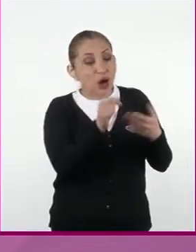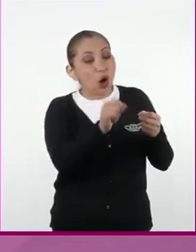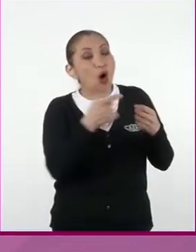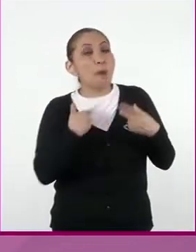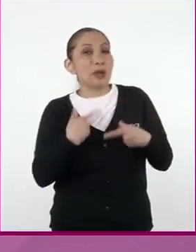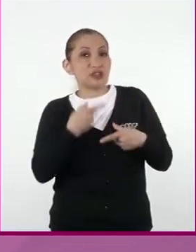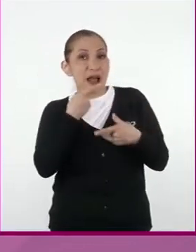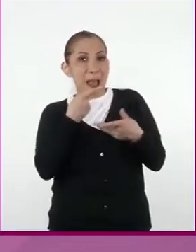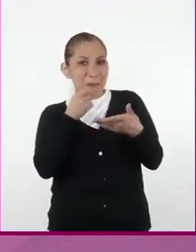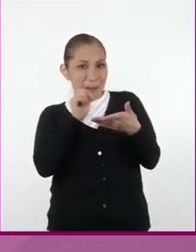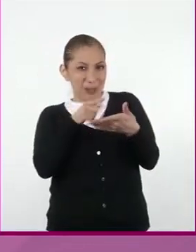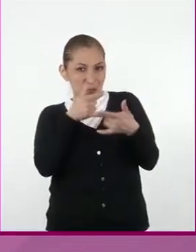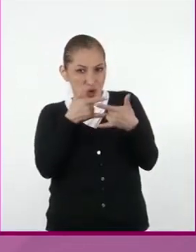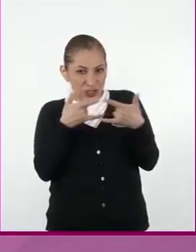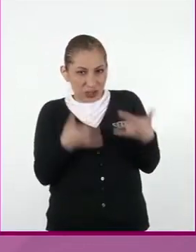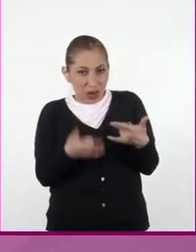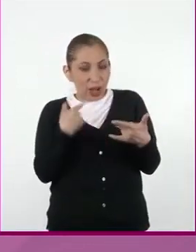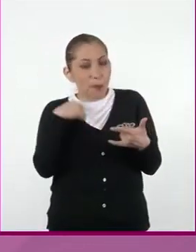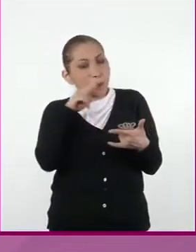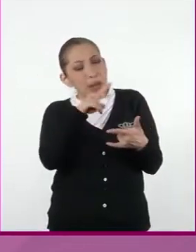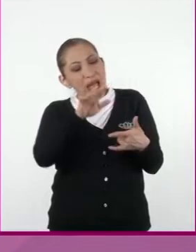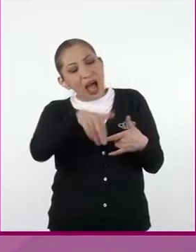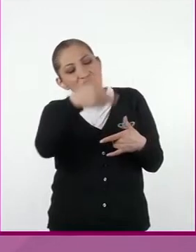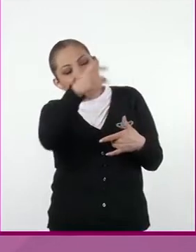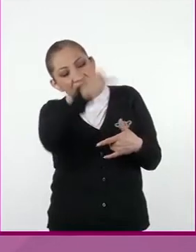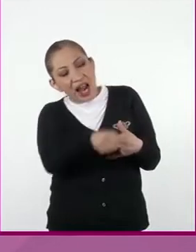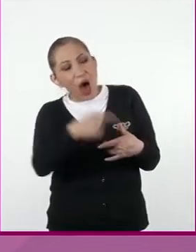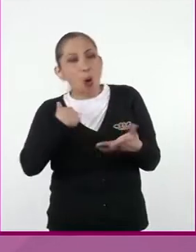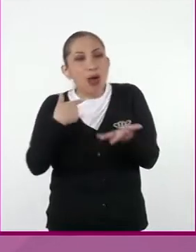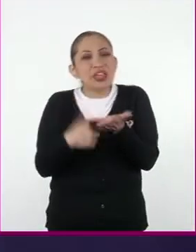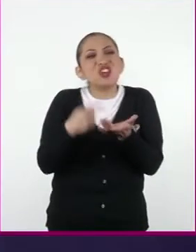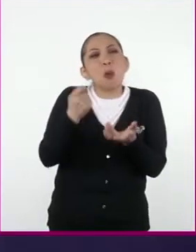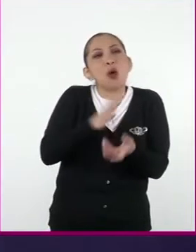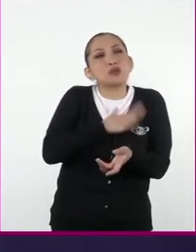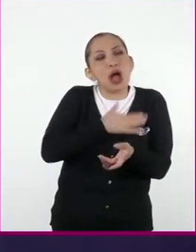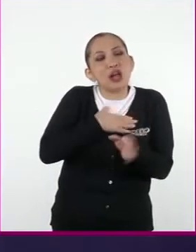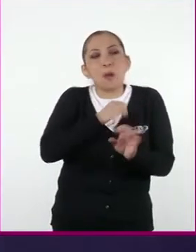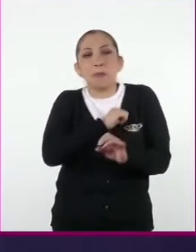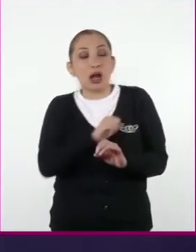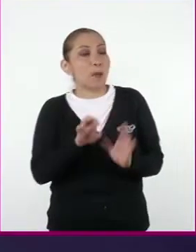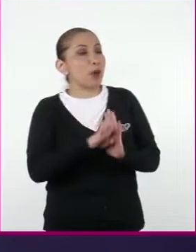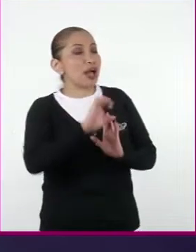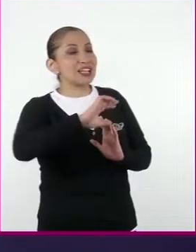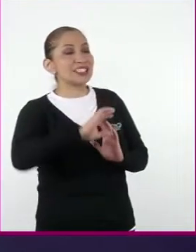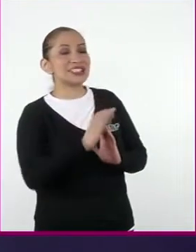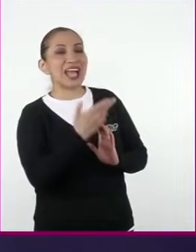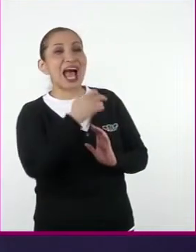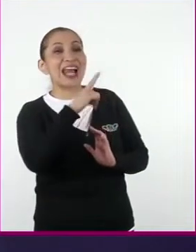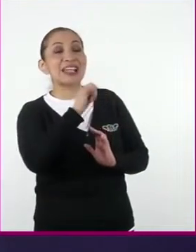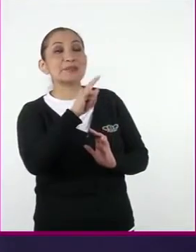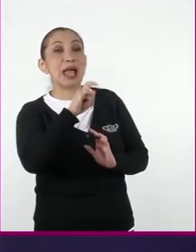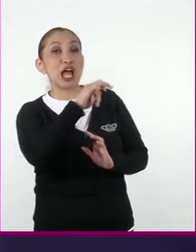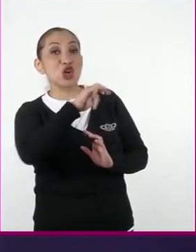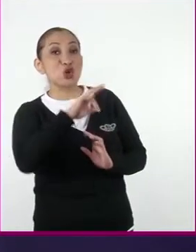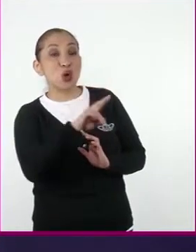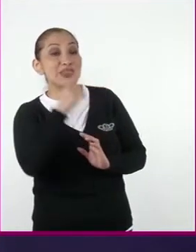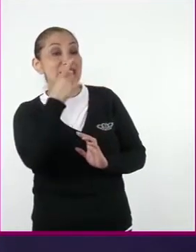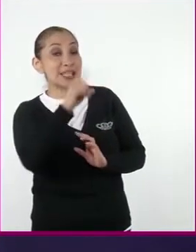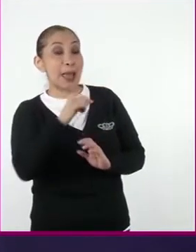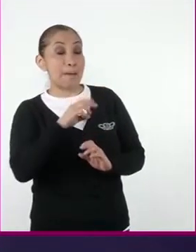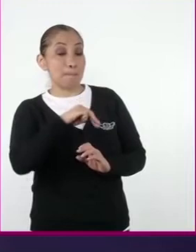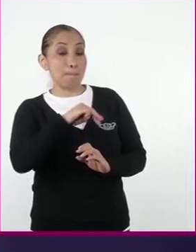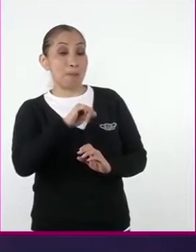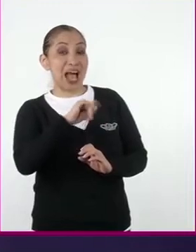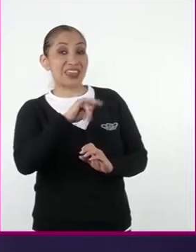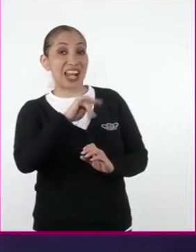narrador de la historia, mencionando sus rasgos externos e internos. Como cuando Charles Perrault dijo que la